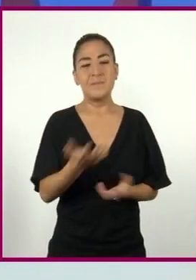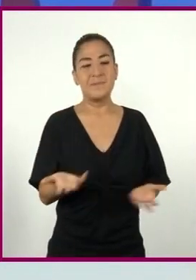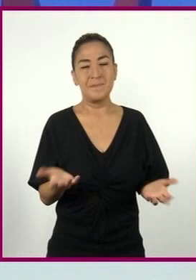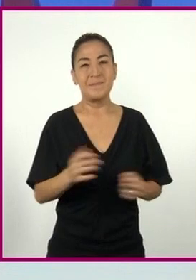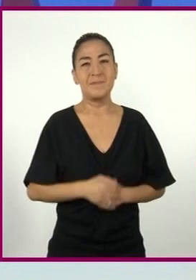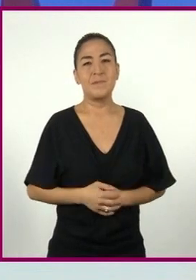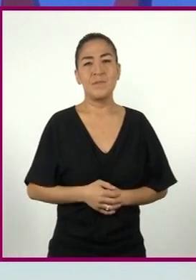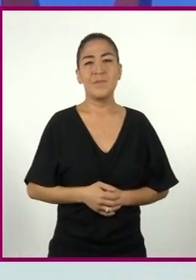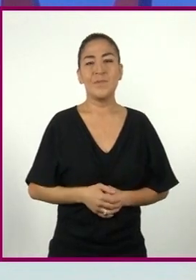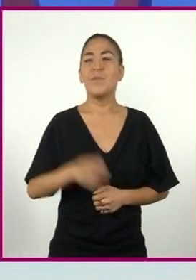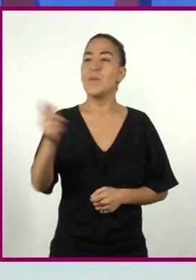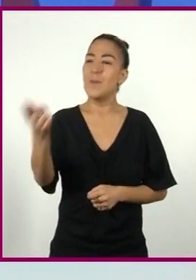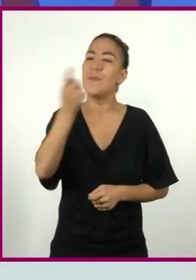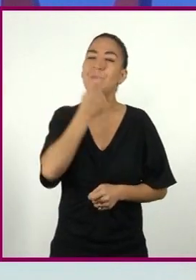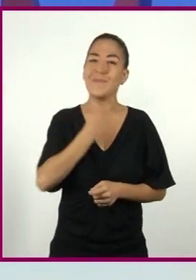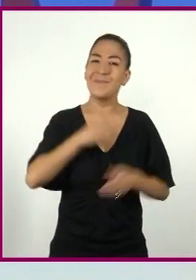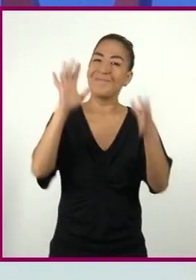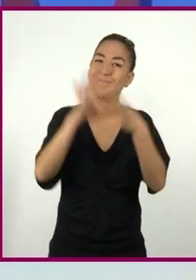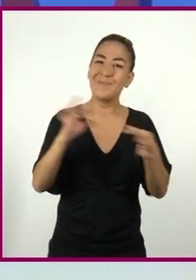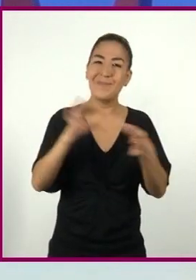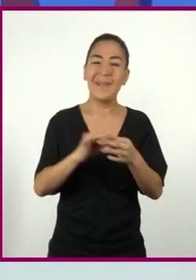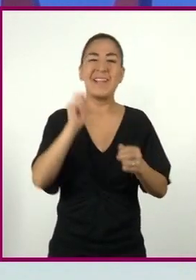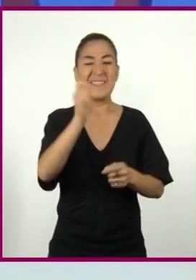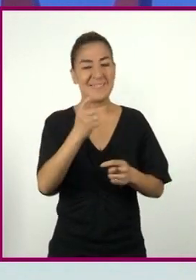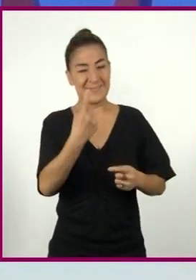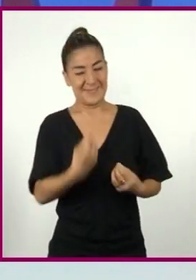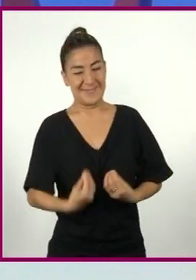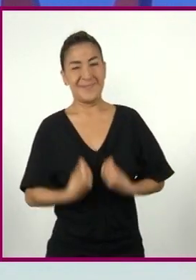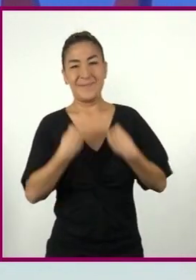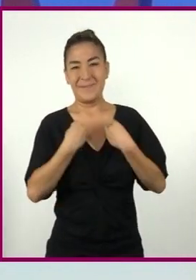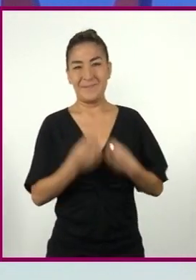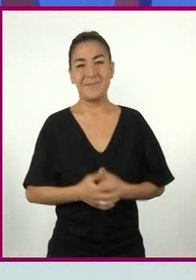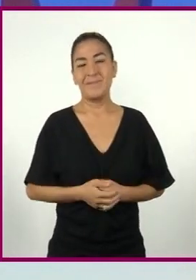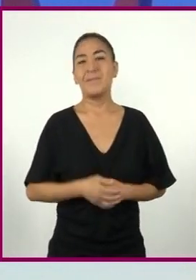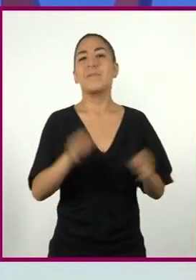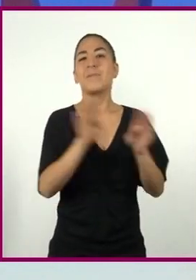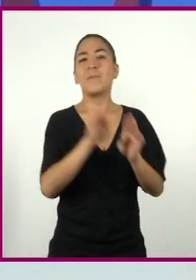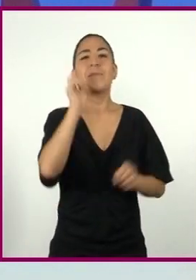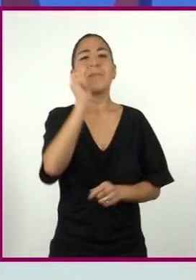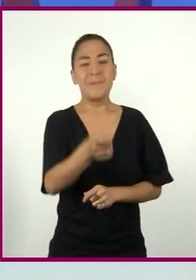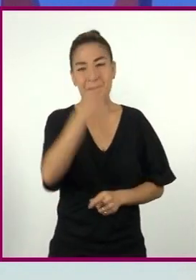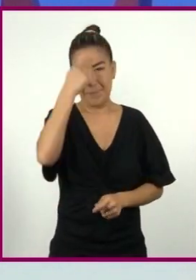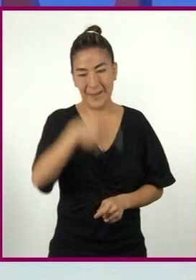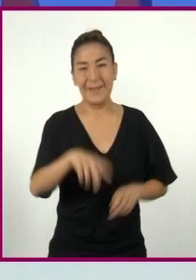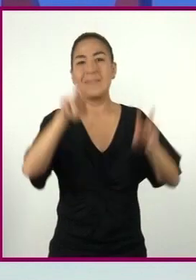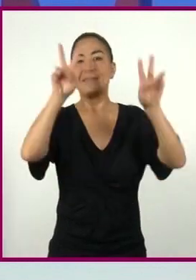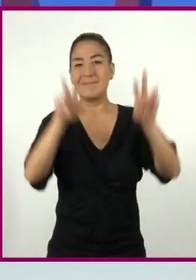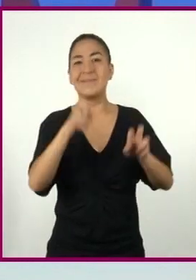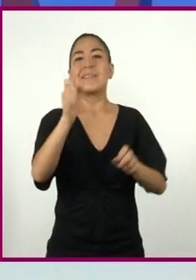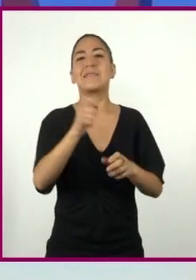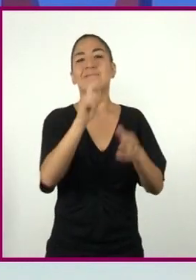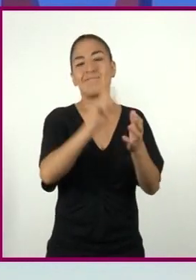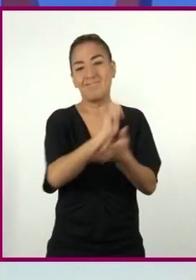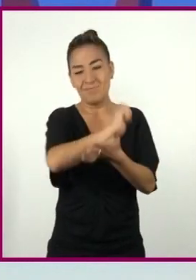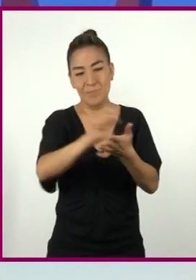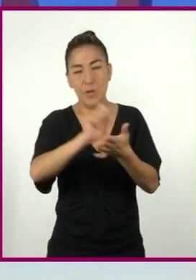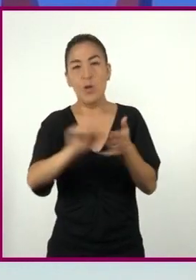sobre Cuéntenme una vida. Con esto nos referimos a analizar recursos para escribir textos